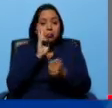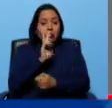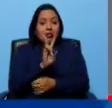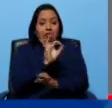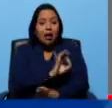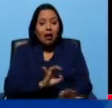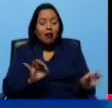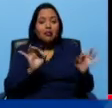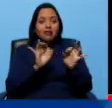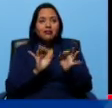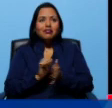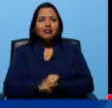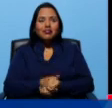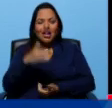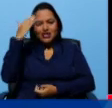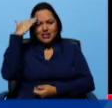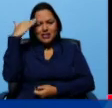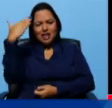Bueno, mis saludos por allá.